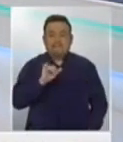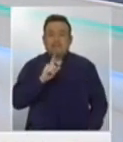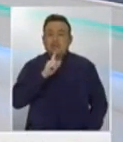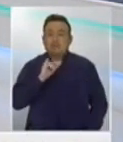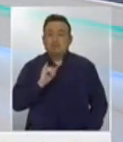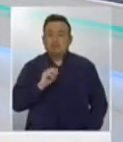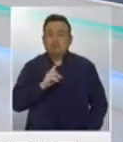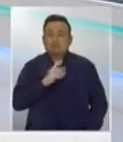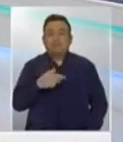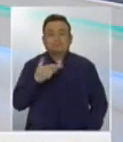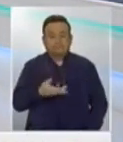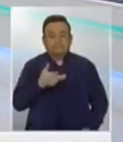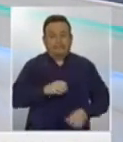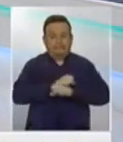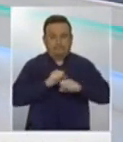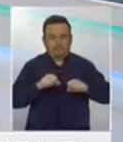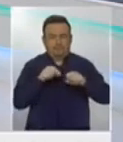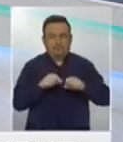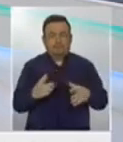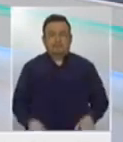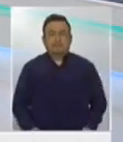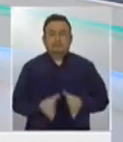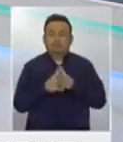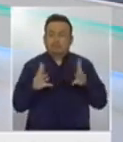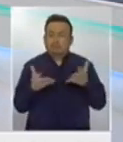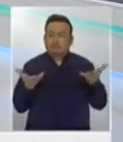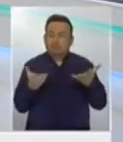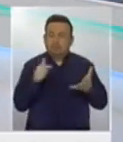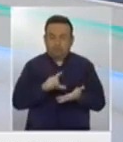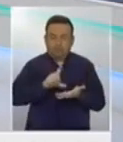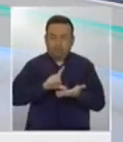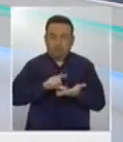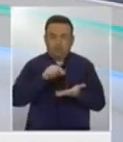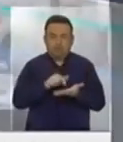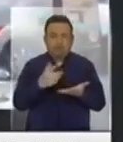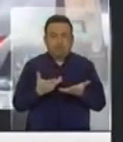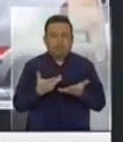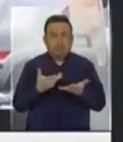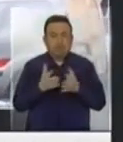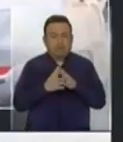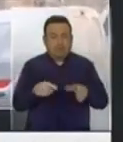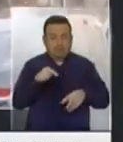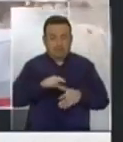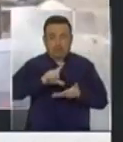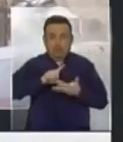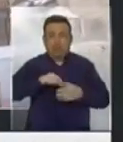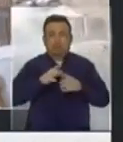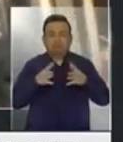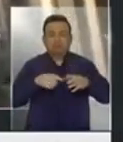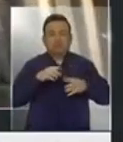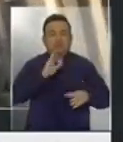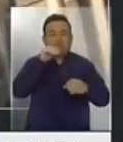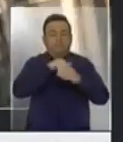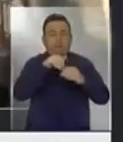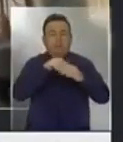ocurrieron estas detonaciones y que todavía hay máxima tensión, porque como es un lugar, en principio, un lugar de explosivos, un depósito